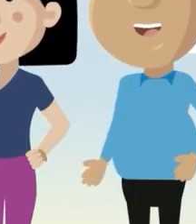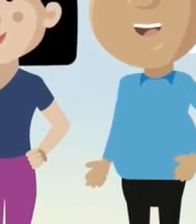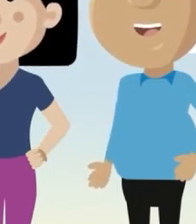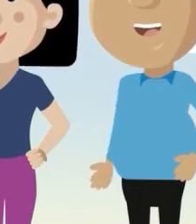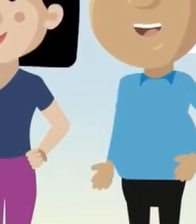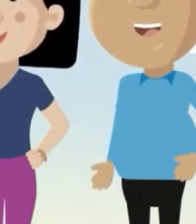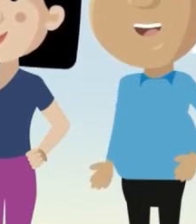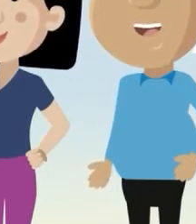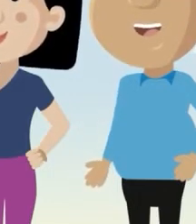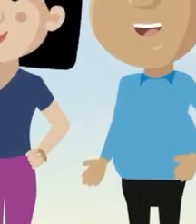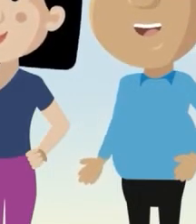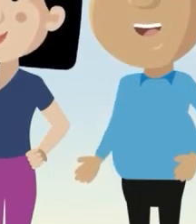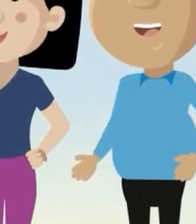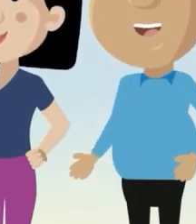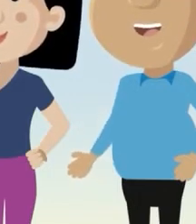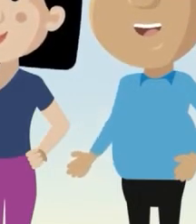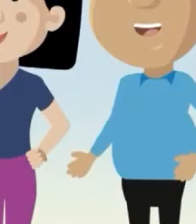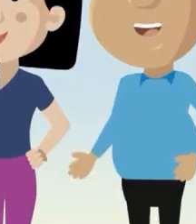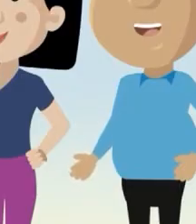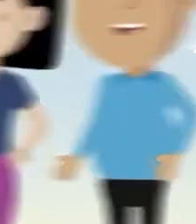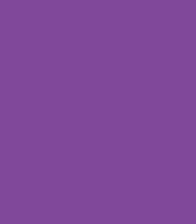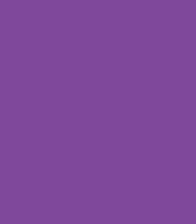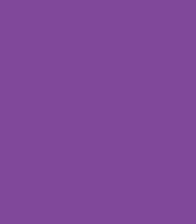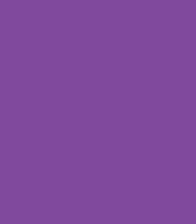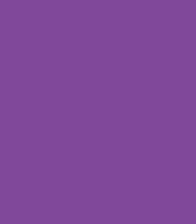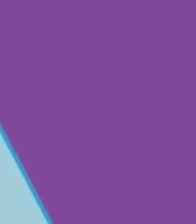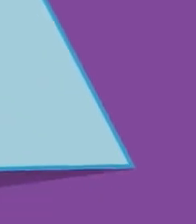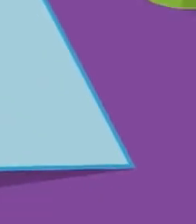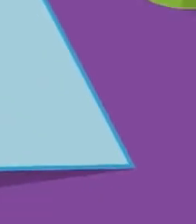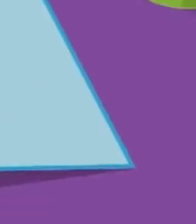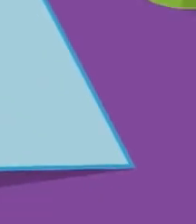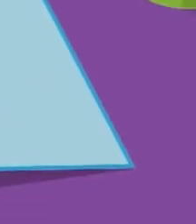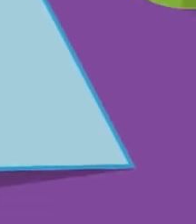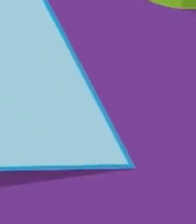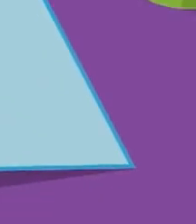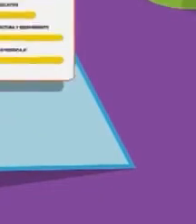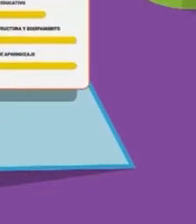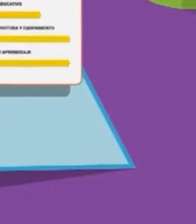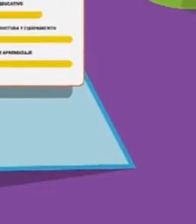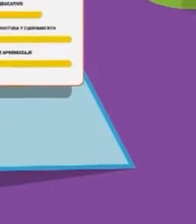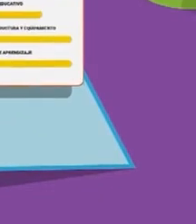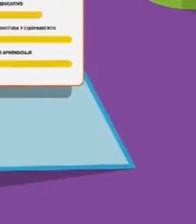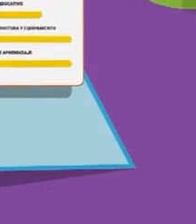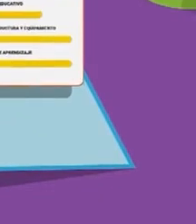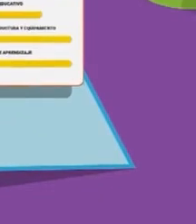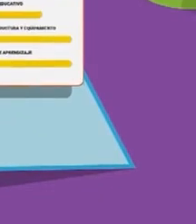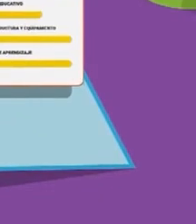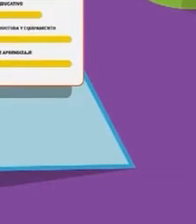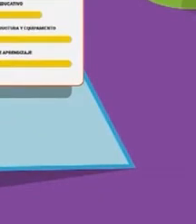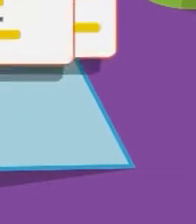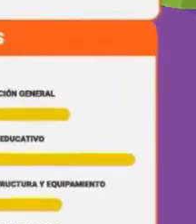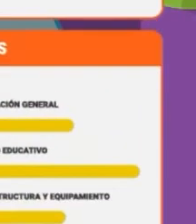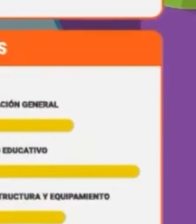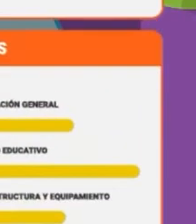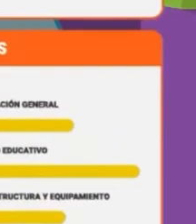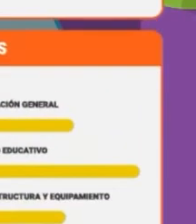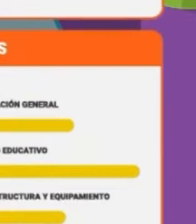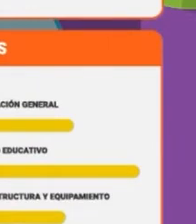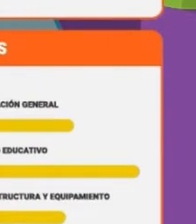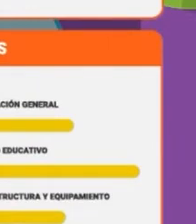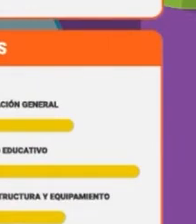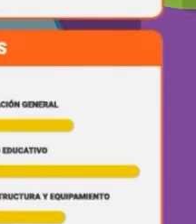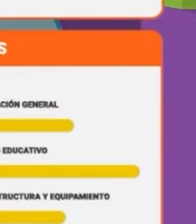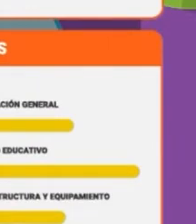y privados del país. También te ayuda a comparar características de hasta 4 colegios a la vez, como